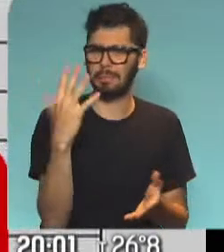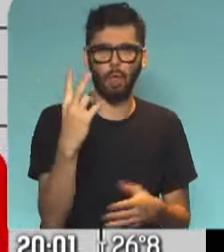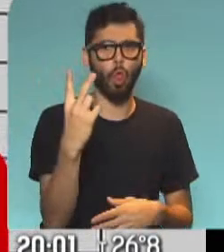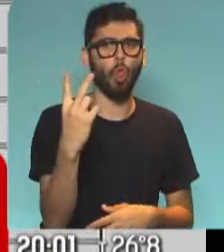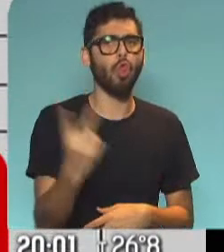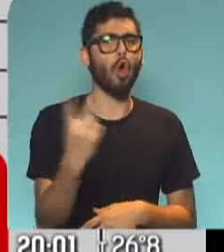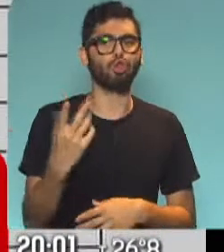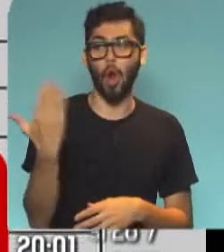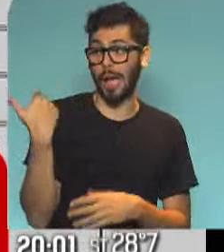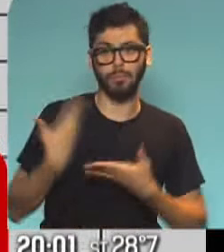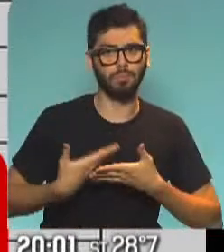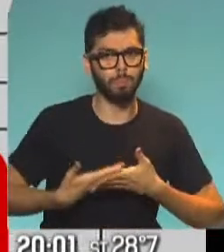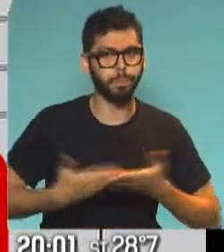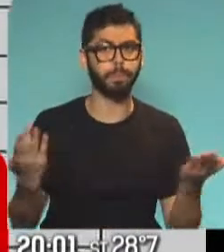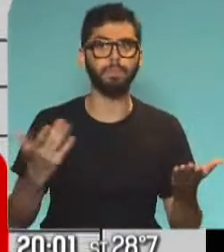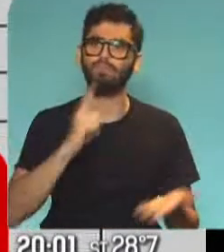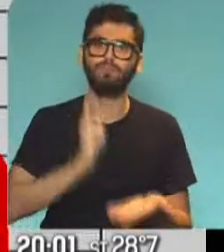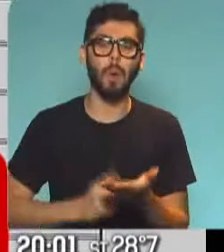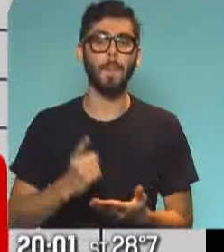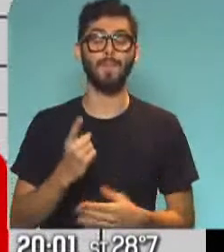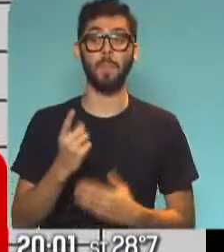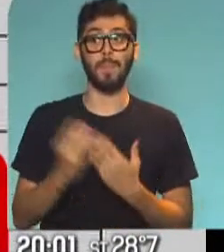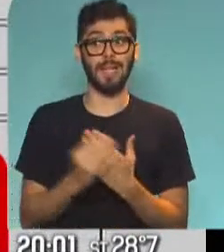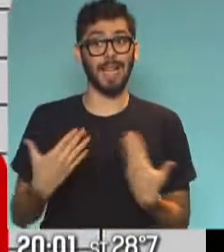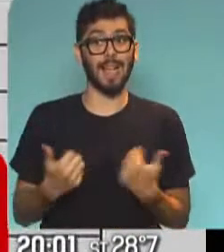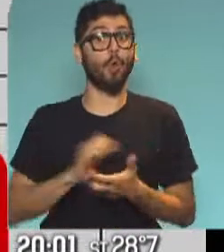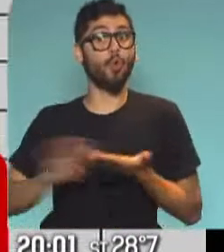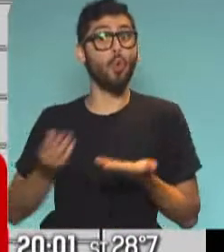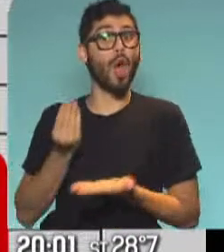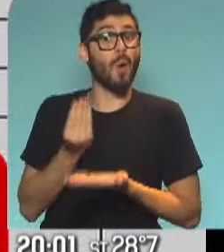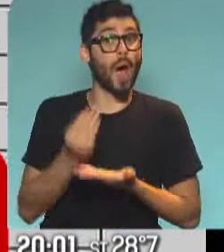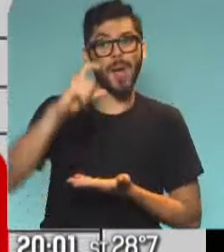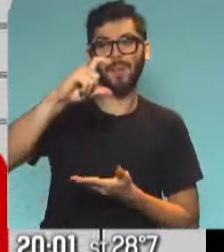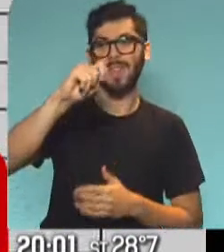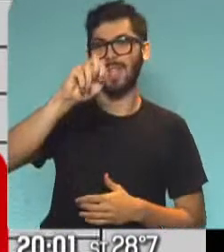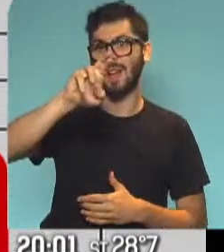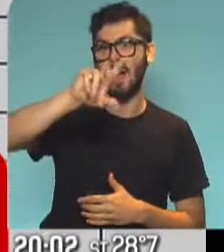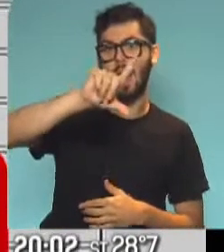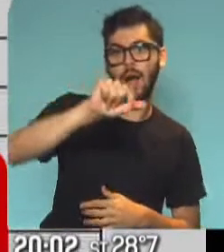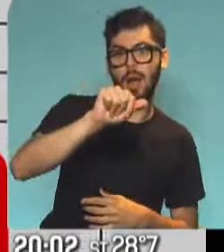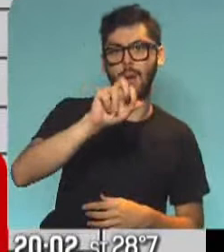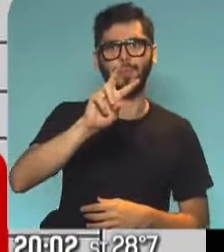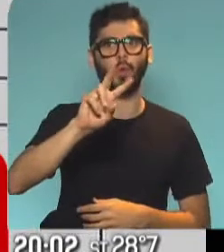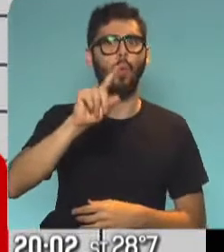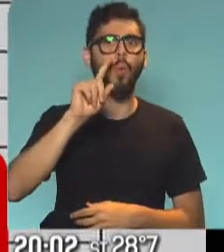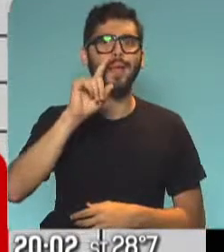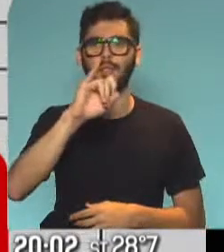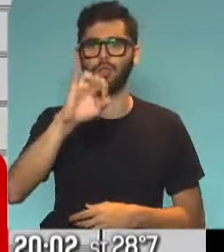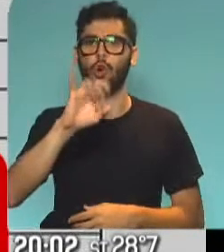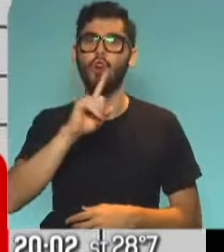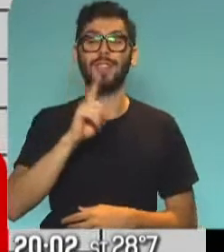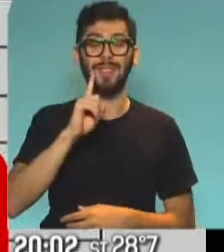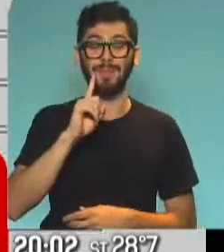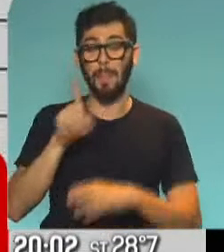por una decisión de la flamante ministra de Salud, Carla Bisotti. Incluye, como decíamos antes de la